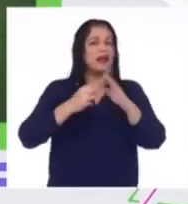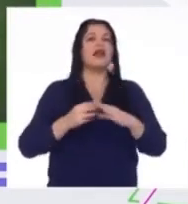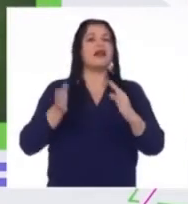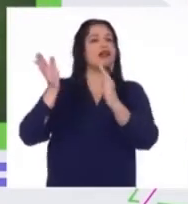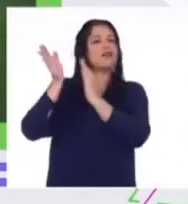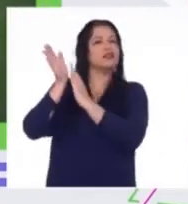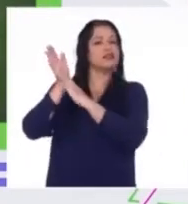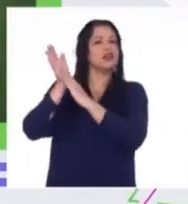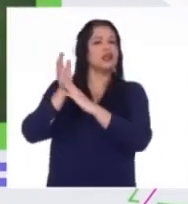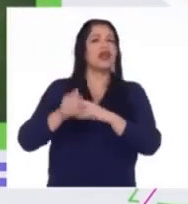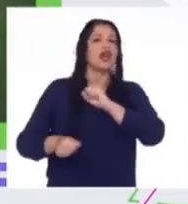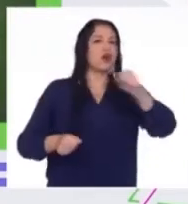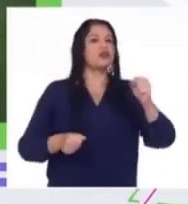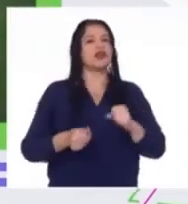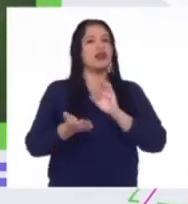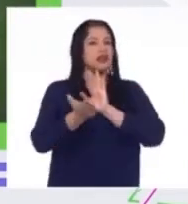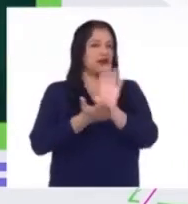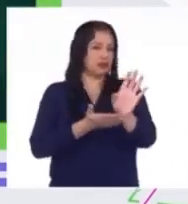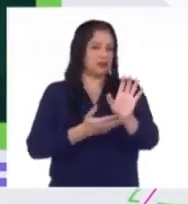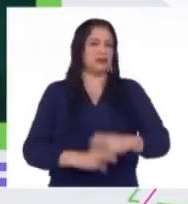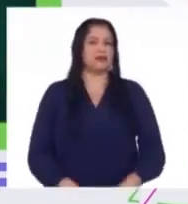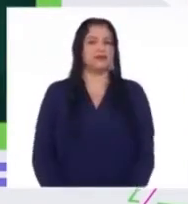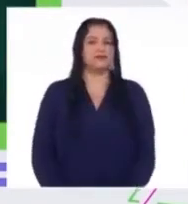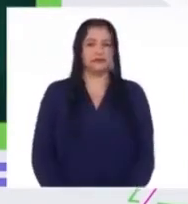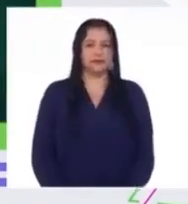Defensoría en acción contra la discriminación.